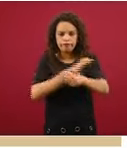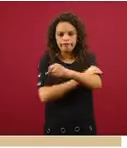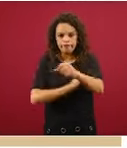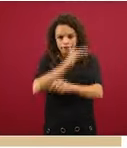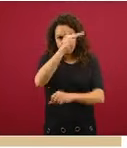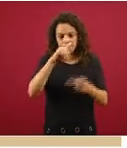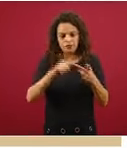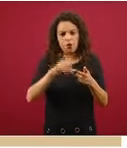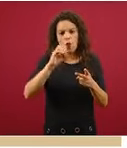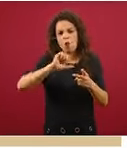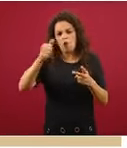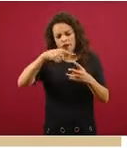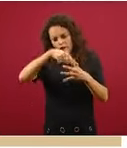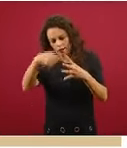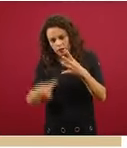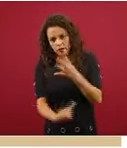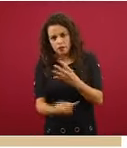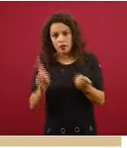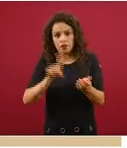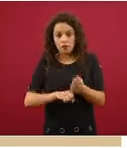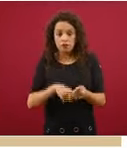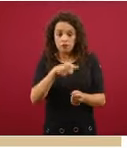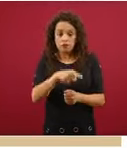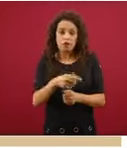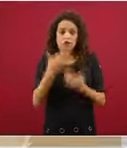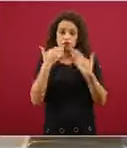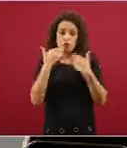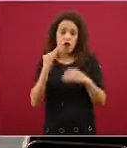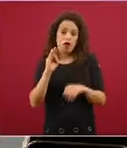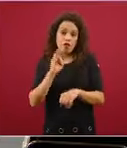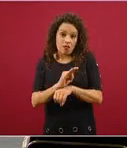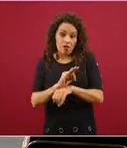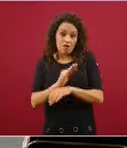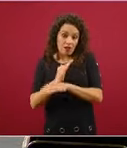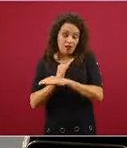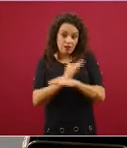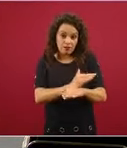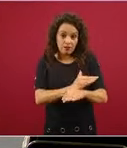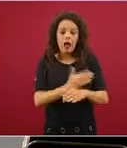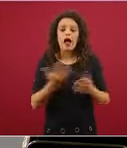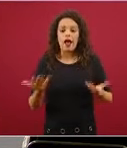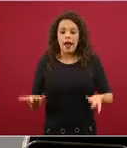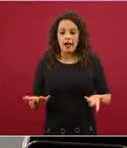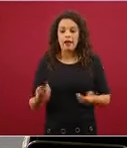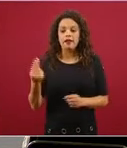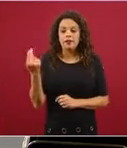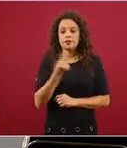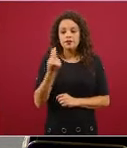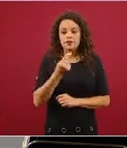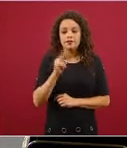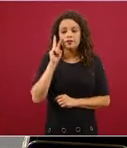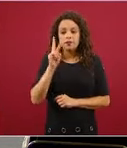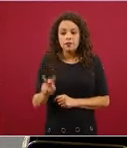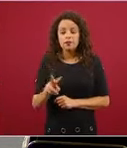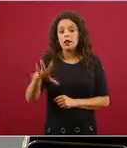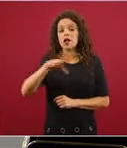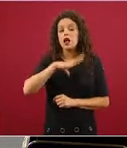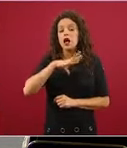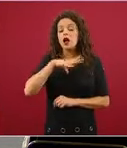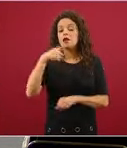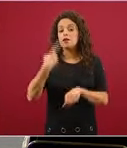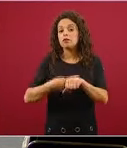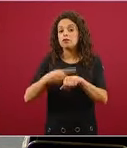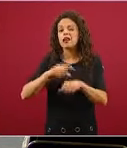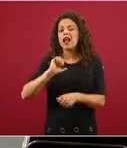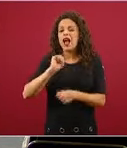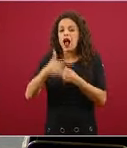de estas condiciones que generan vulnerabilidad, vemos si hay personas que presentan síntomas respiratorios. En caso de que